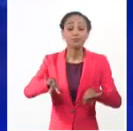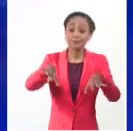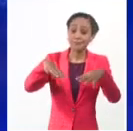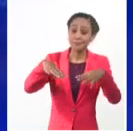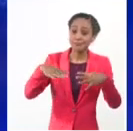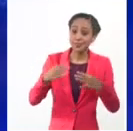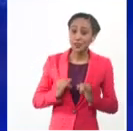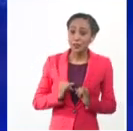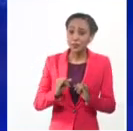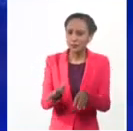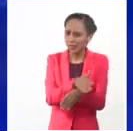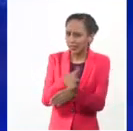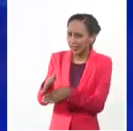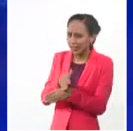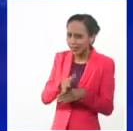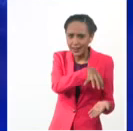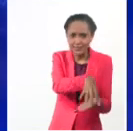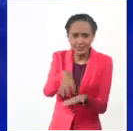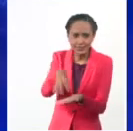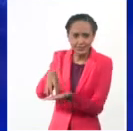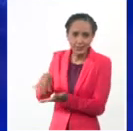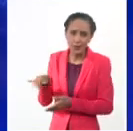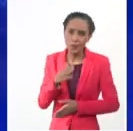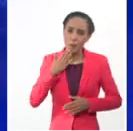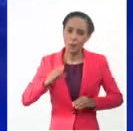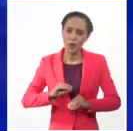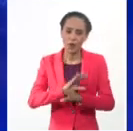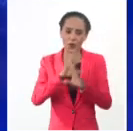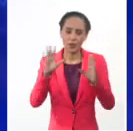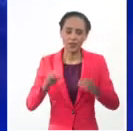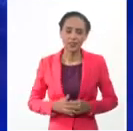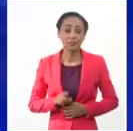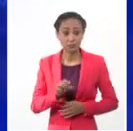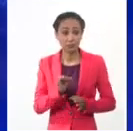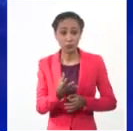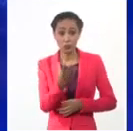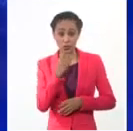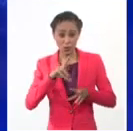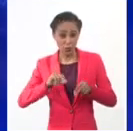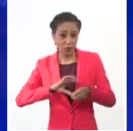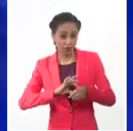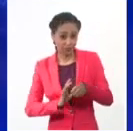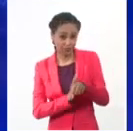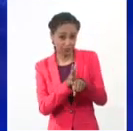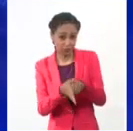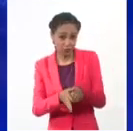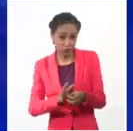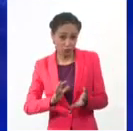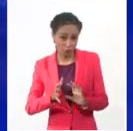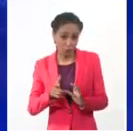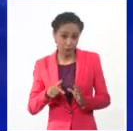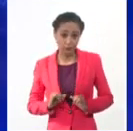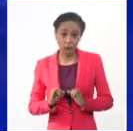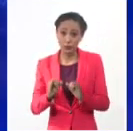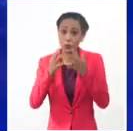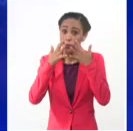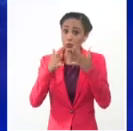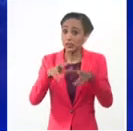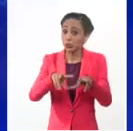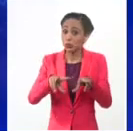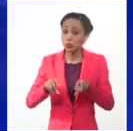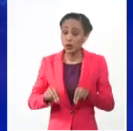lugares. Bueno, como tú dices, Omicron ahí es noticia, ¿no? Como diría un angolano,